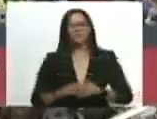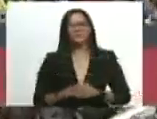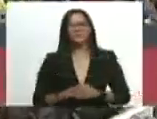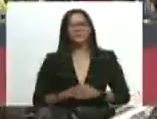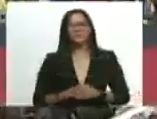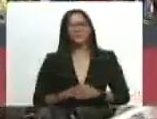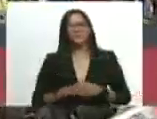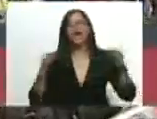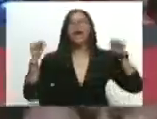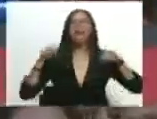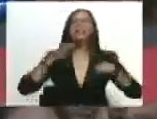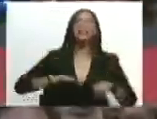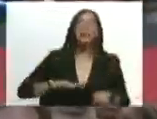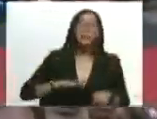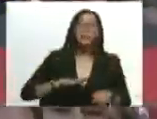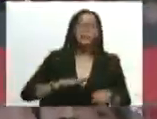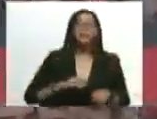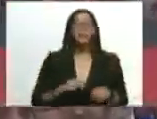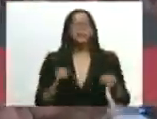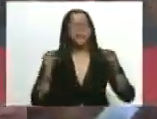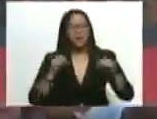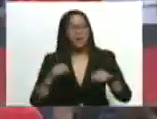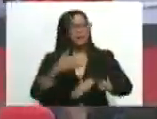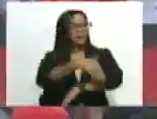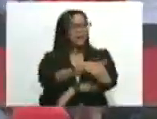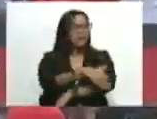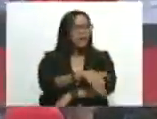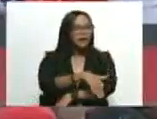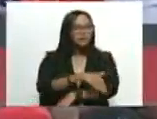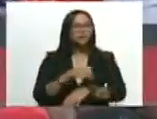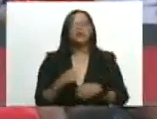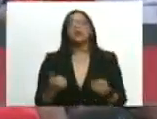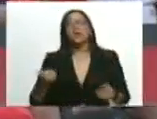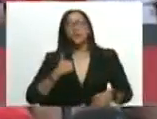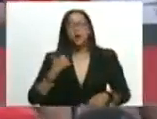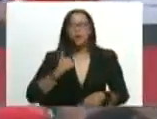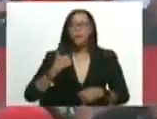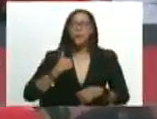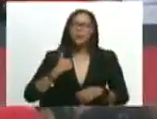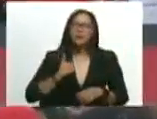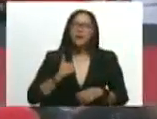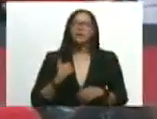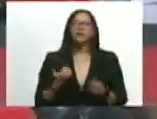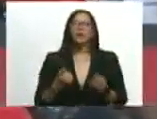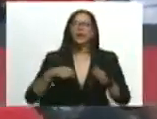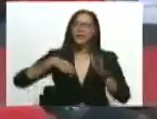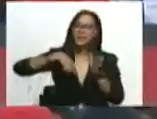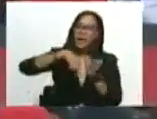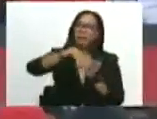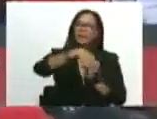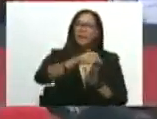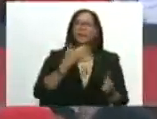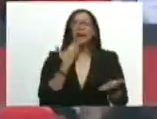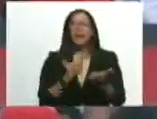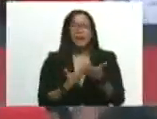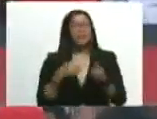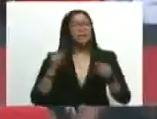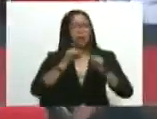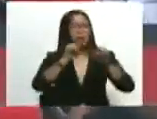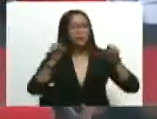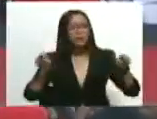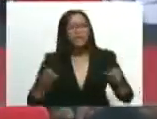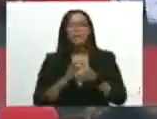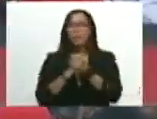aquí estamos en estas calles hemos aprovechado esta caminata agradecerle a ustedes compañeros